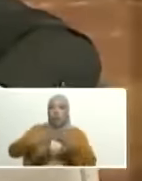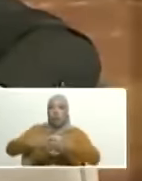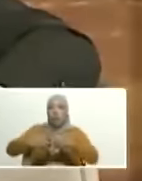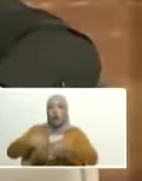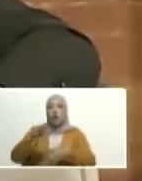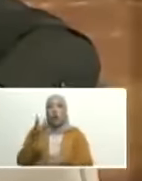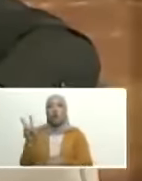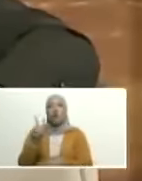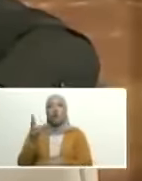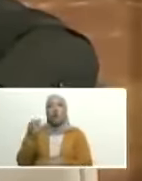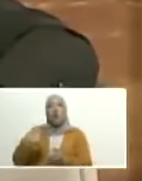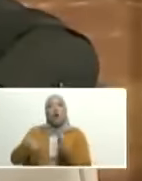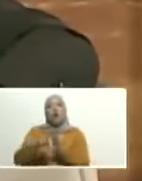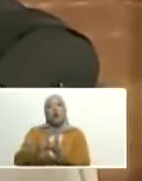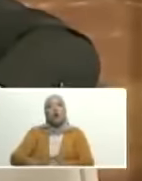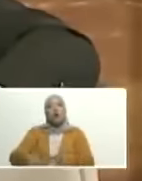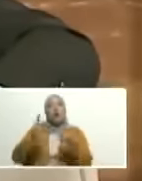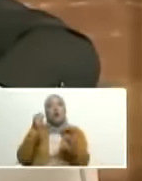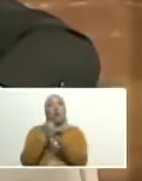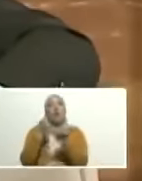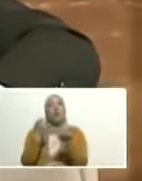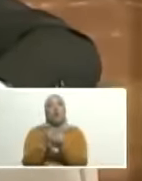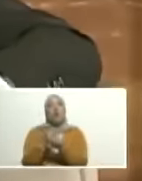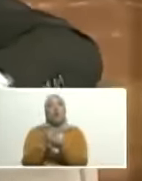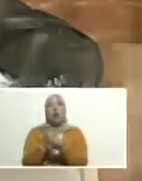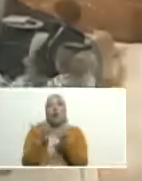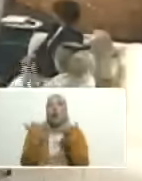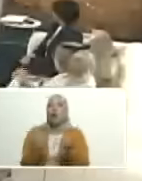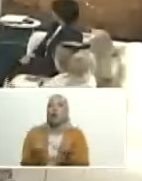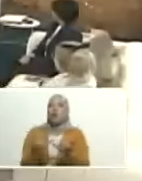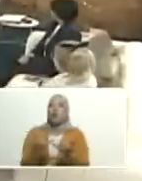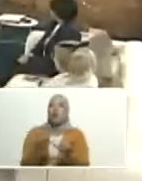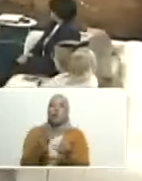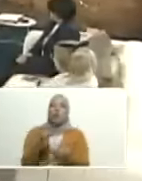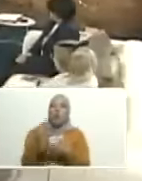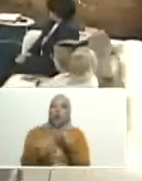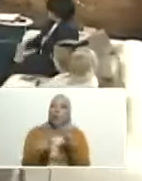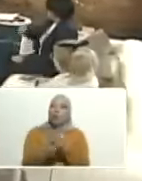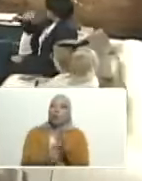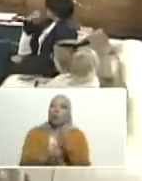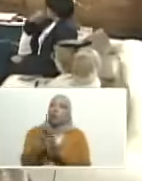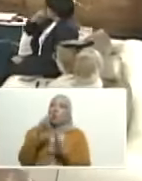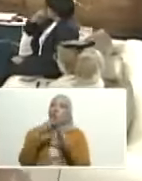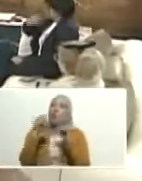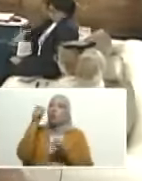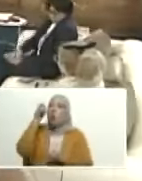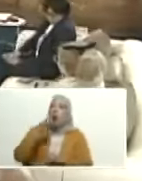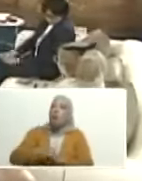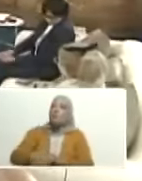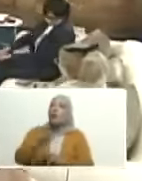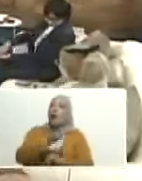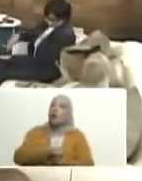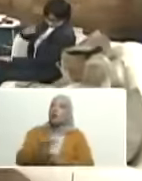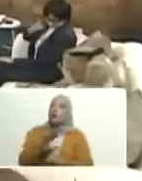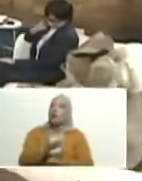venezolanos. Son licencias amplias, así denominadas, porque abarcan todo el espacio